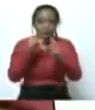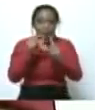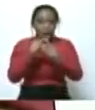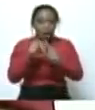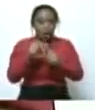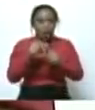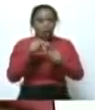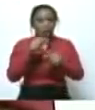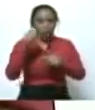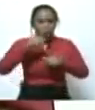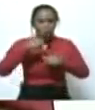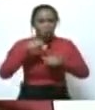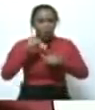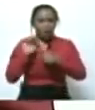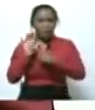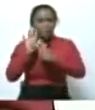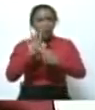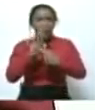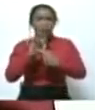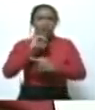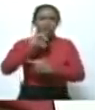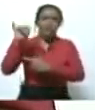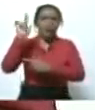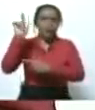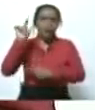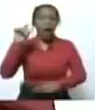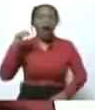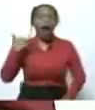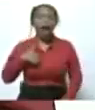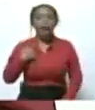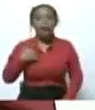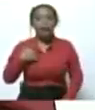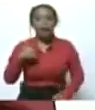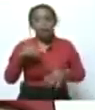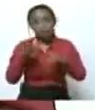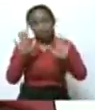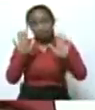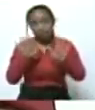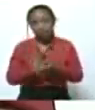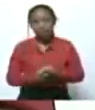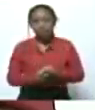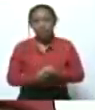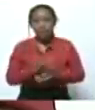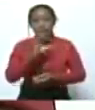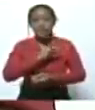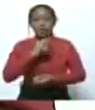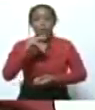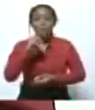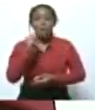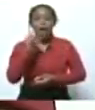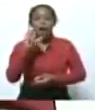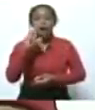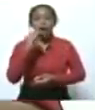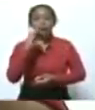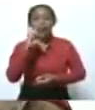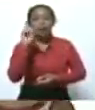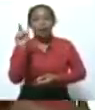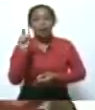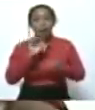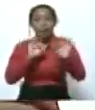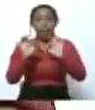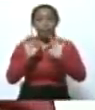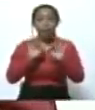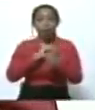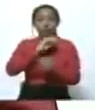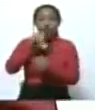ahorita salió un reporte desde allá de Argentina, por cierto. Que el señor Macri estaba preparando una invasión a Venezuela. Va a